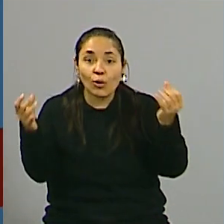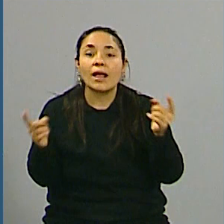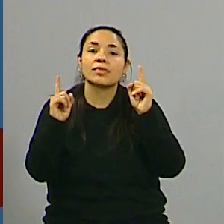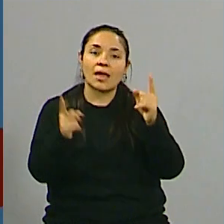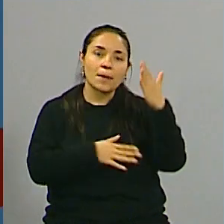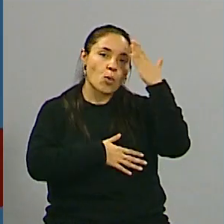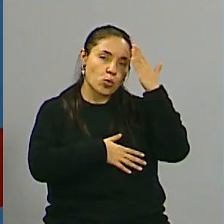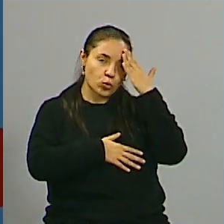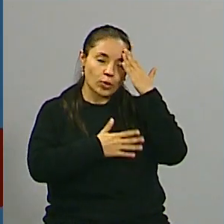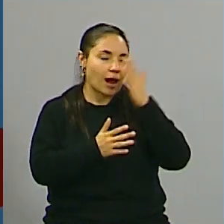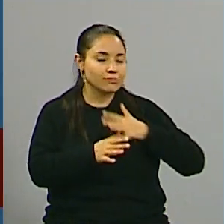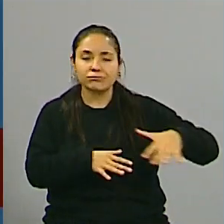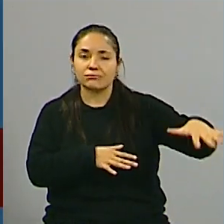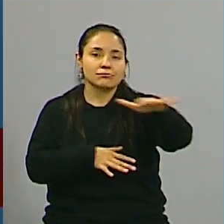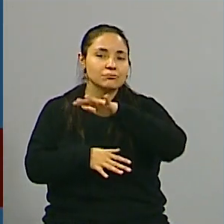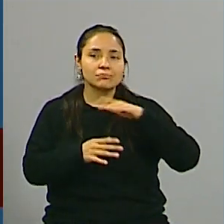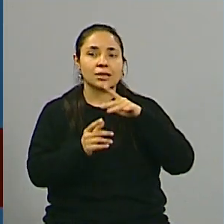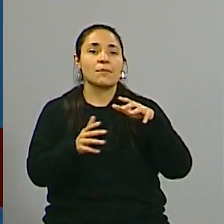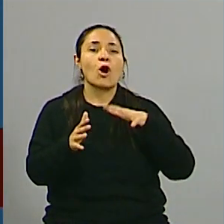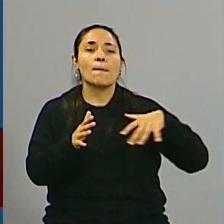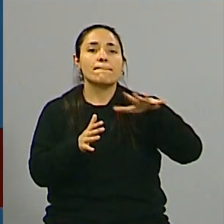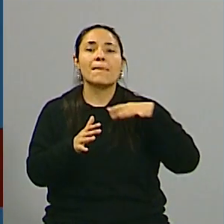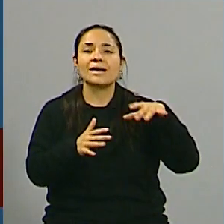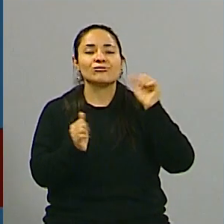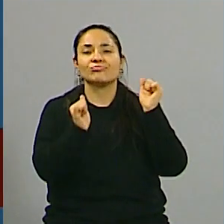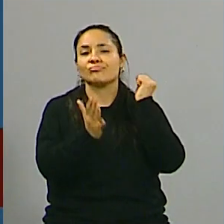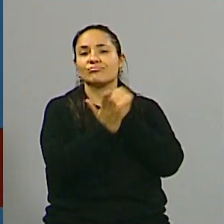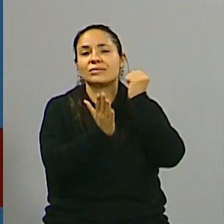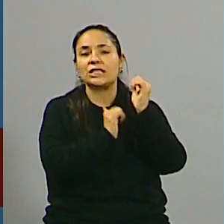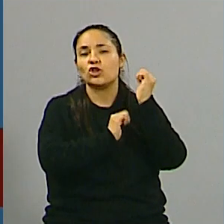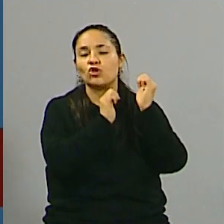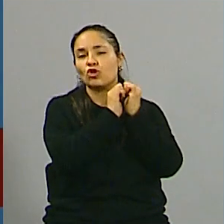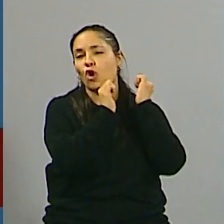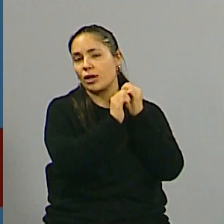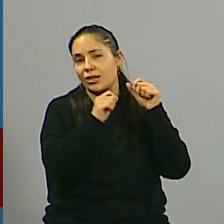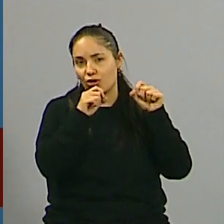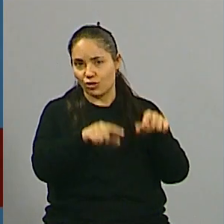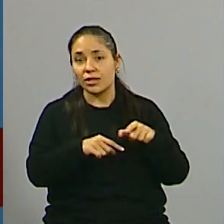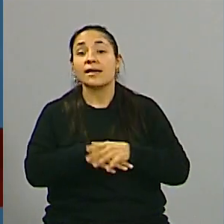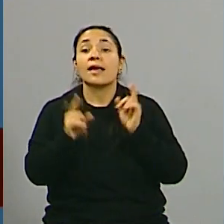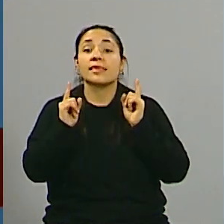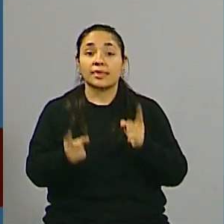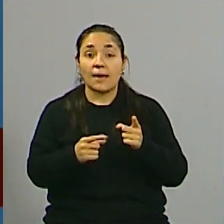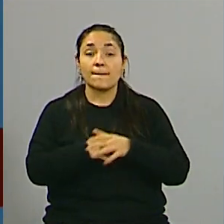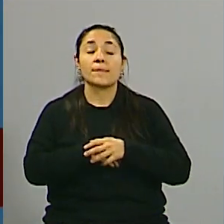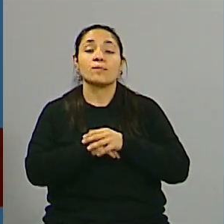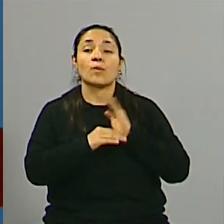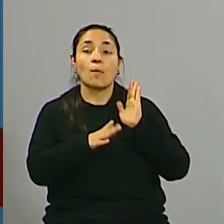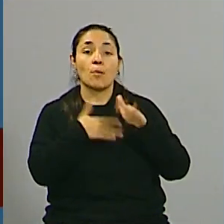también culturales, con todos sus sitios patrimoniales, y un proceso